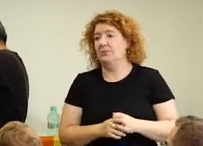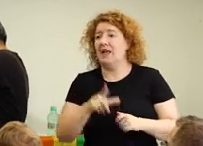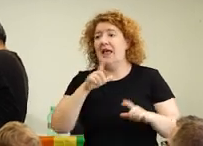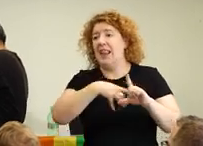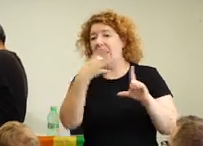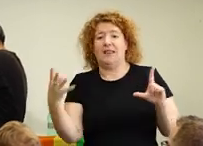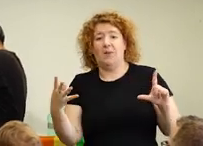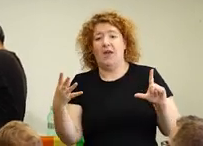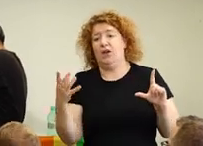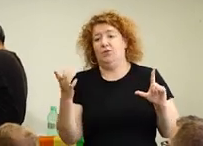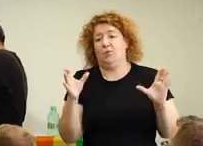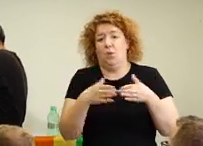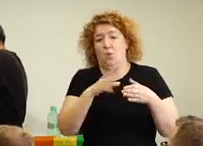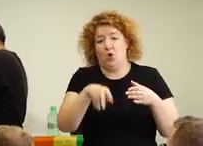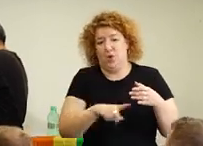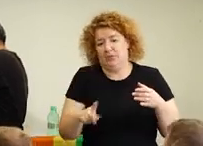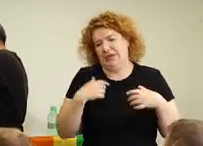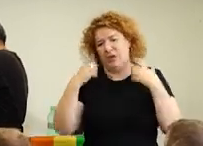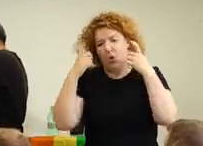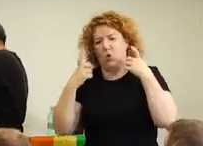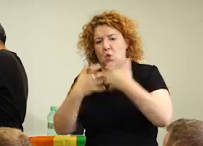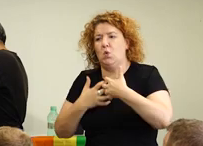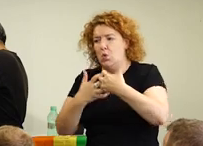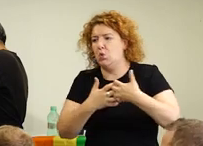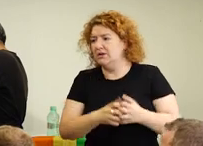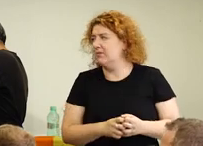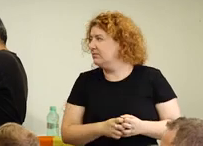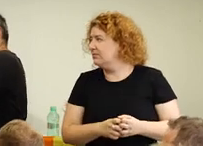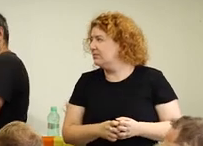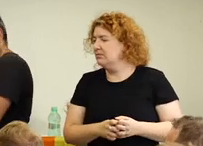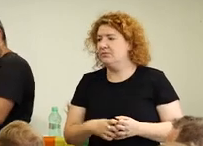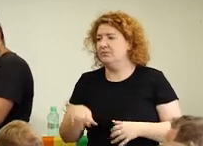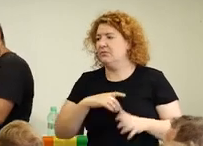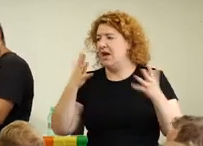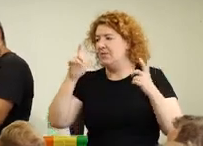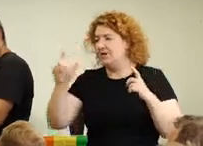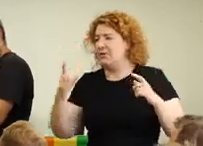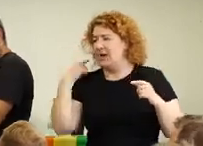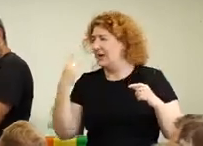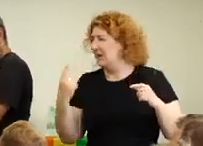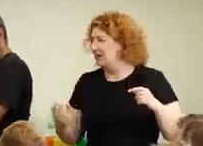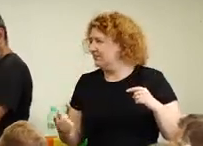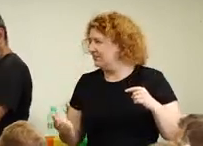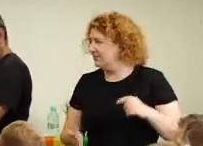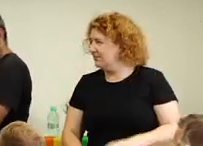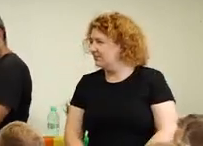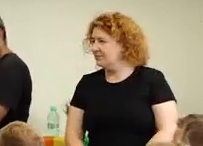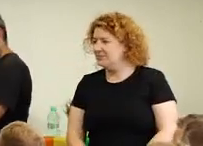LGTB, pues lucha desde donde puede. Así que nada, un aplauso enorme para Irene. Y